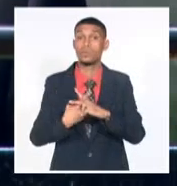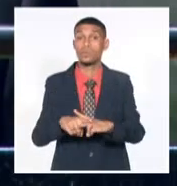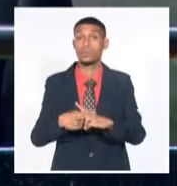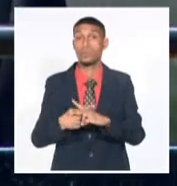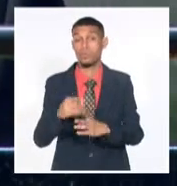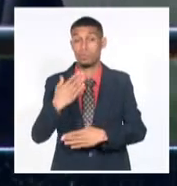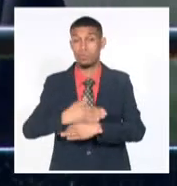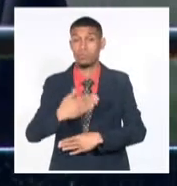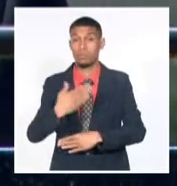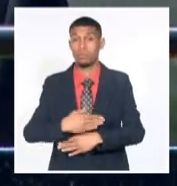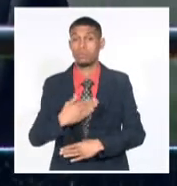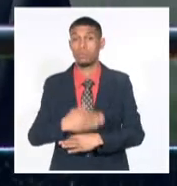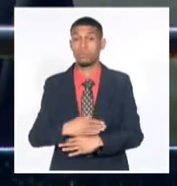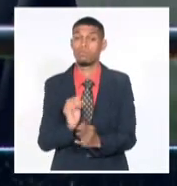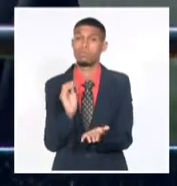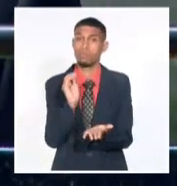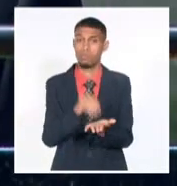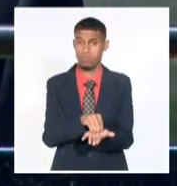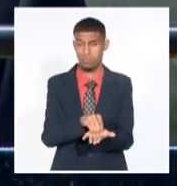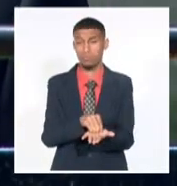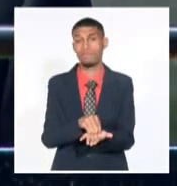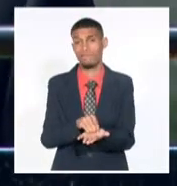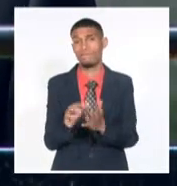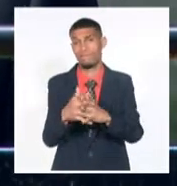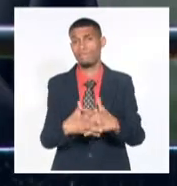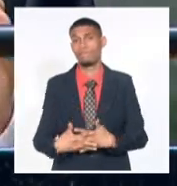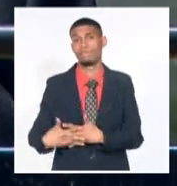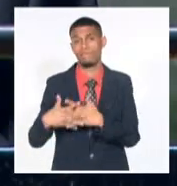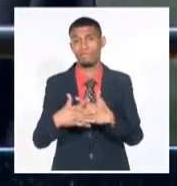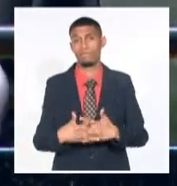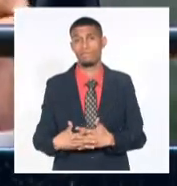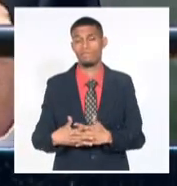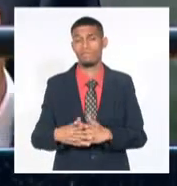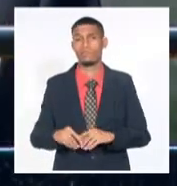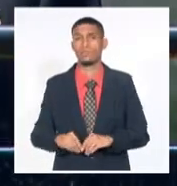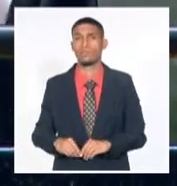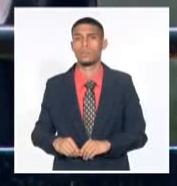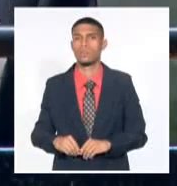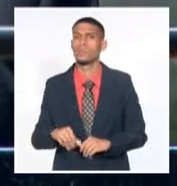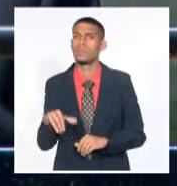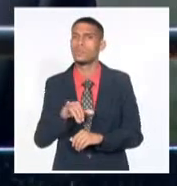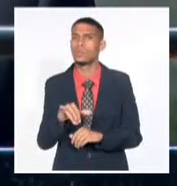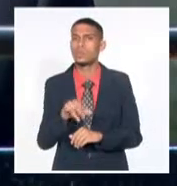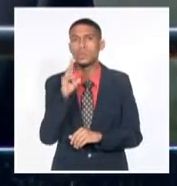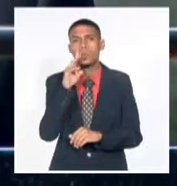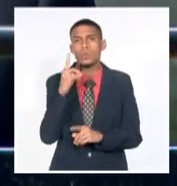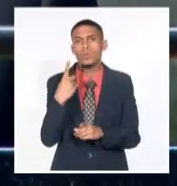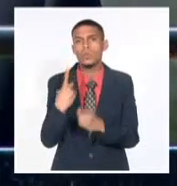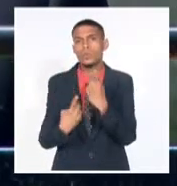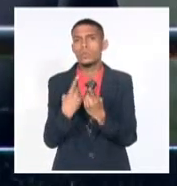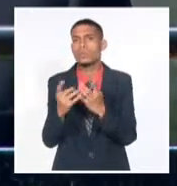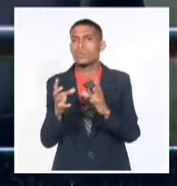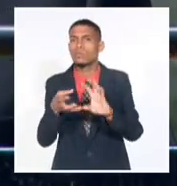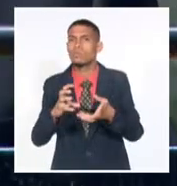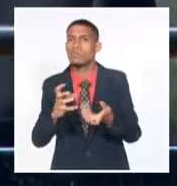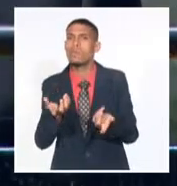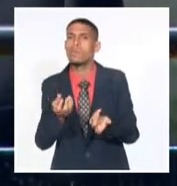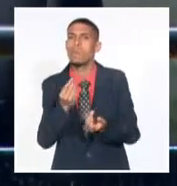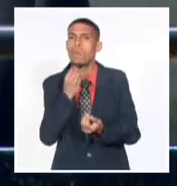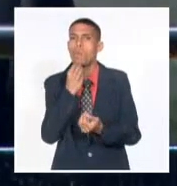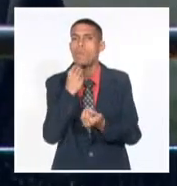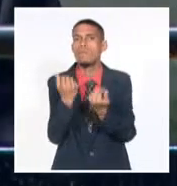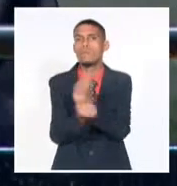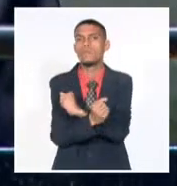nos impone el imperialismo estadounidense y de vías para avanzar hacia la prosperidad con